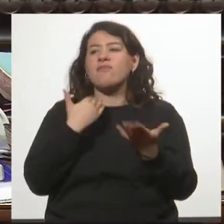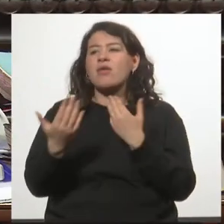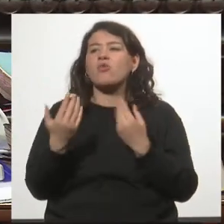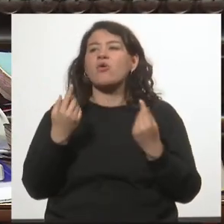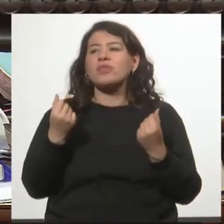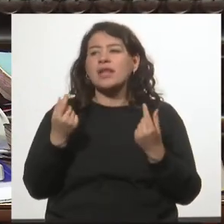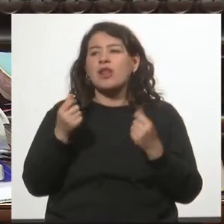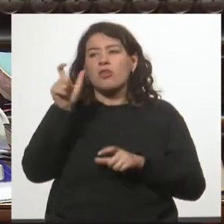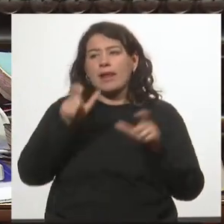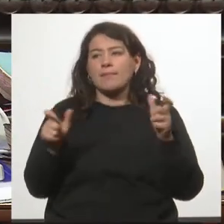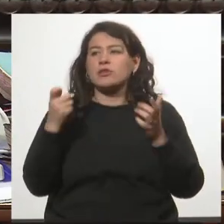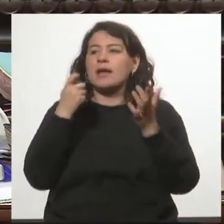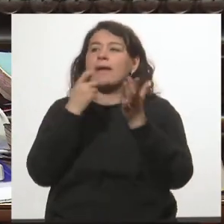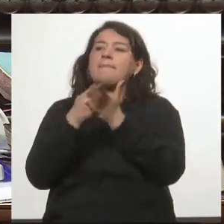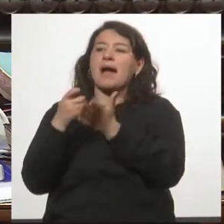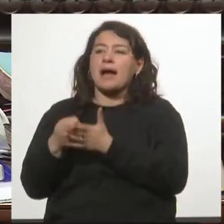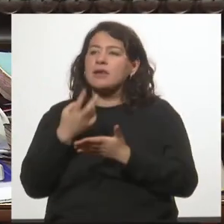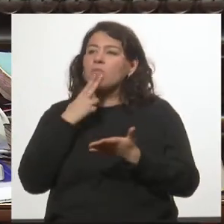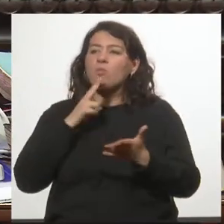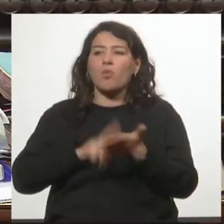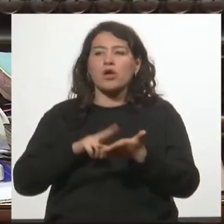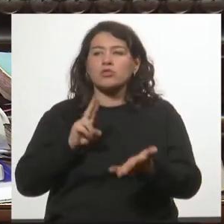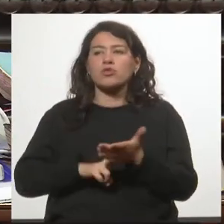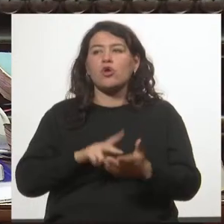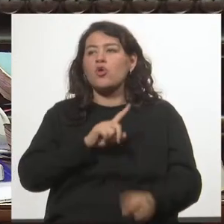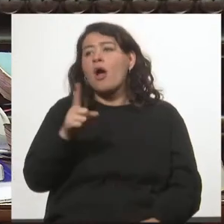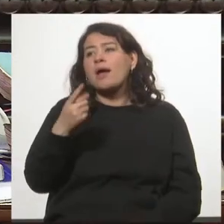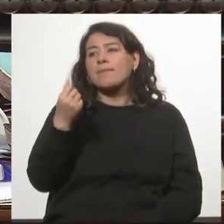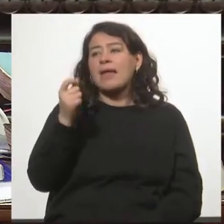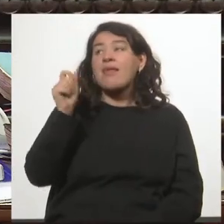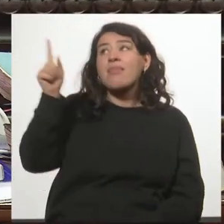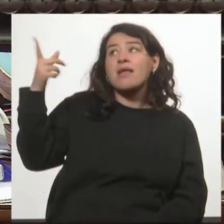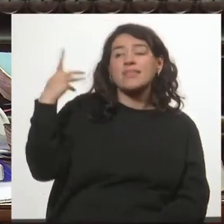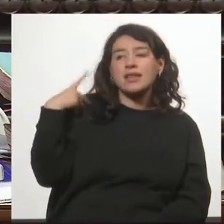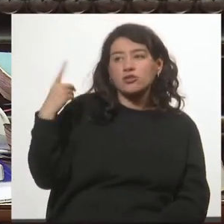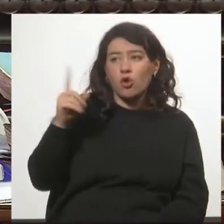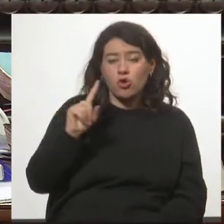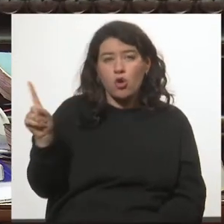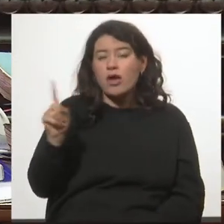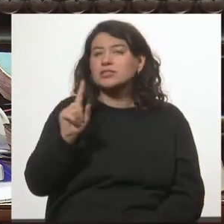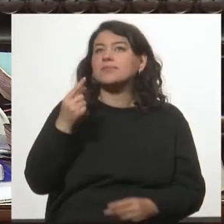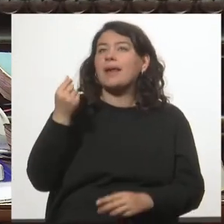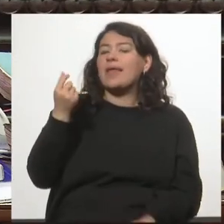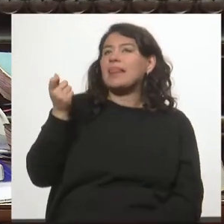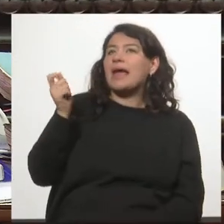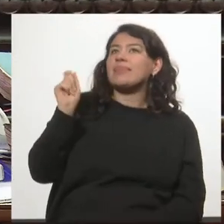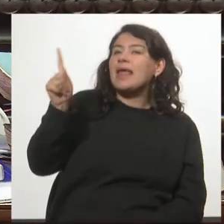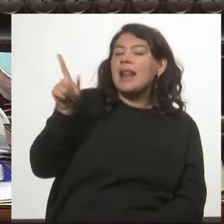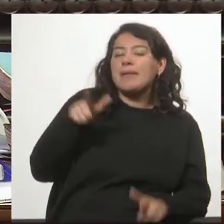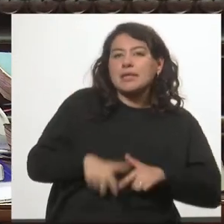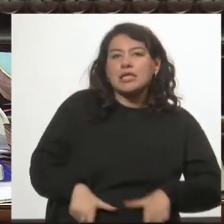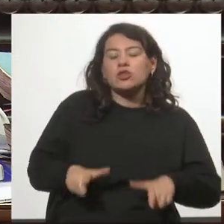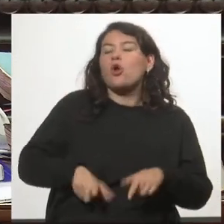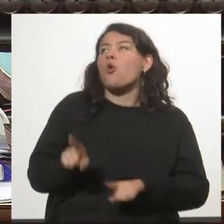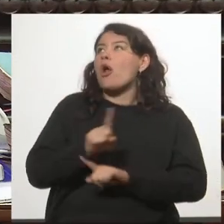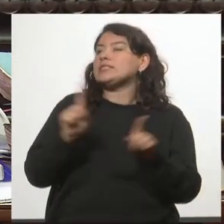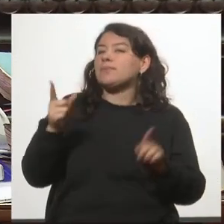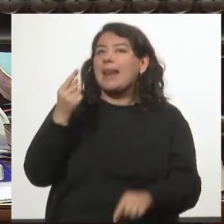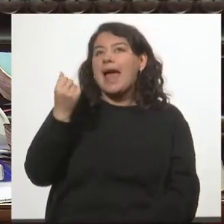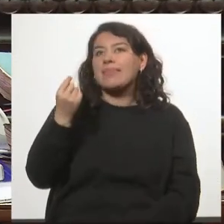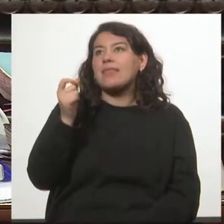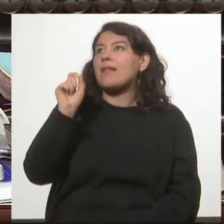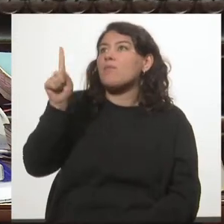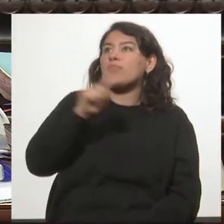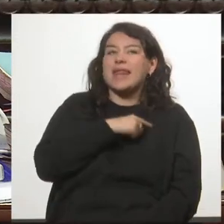dineros de los contribuyentes no del dinero del directorio no del dinero de el ministro no del dinero del poder